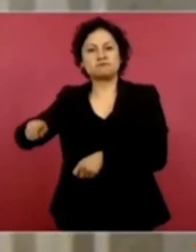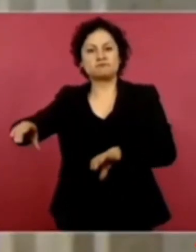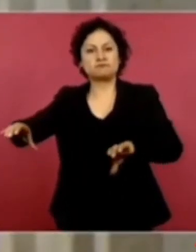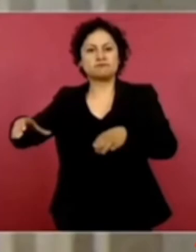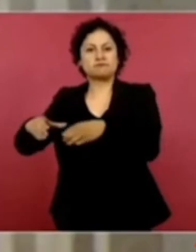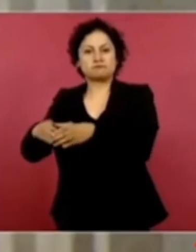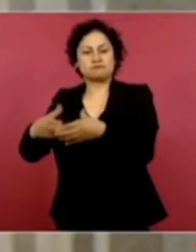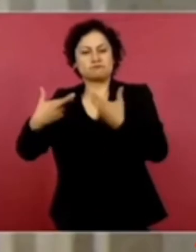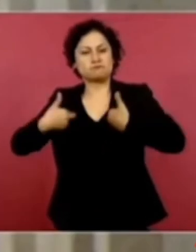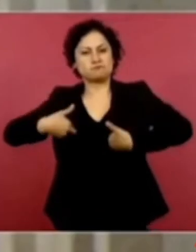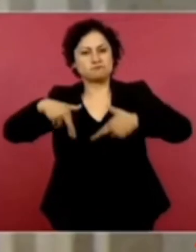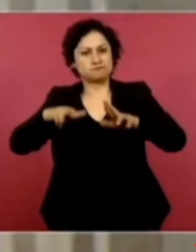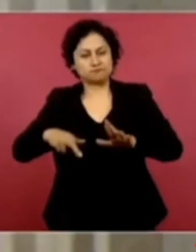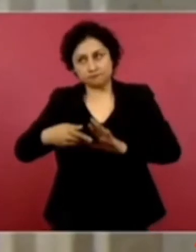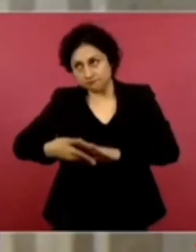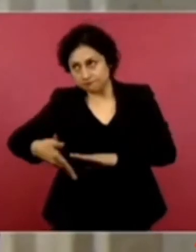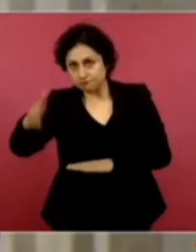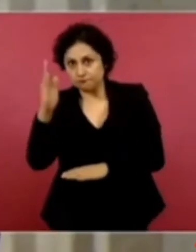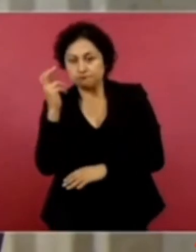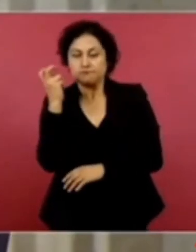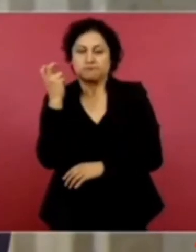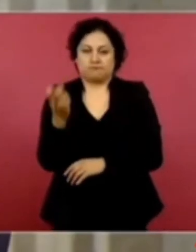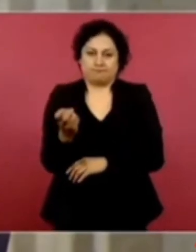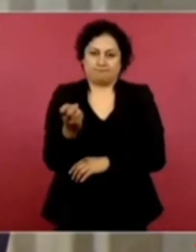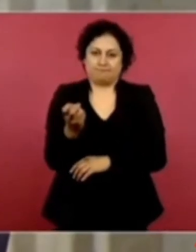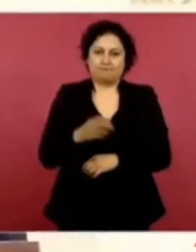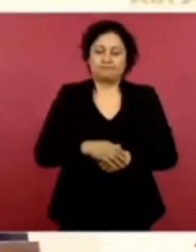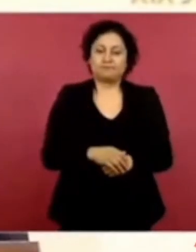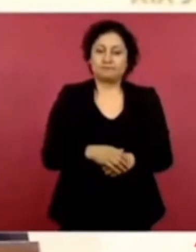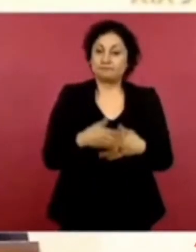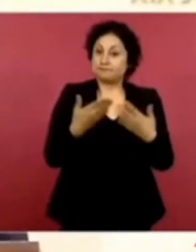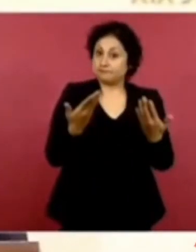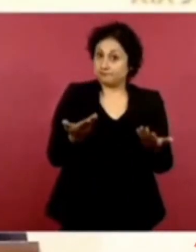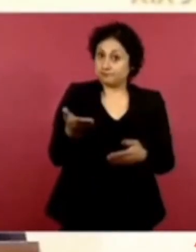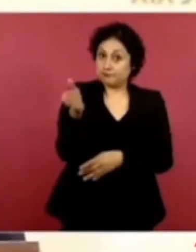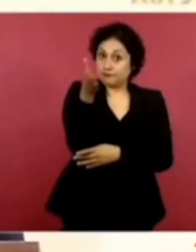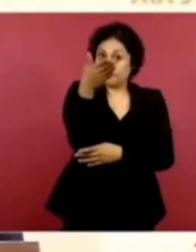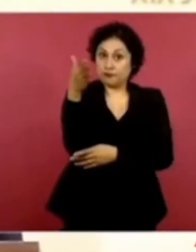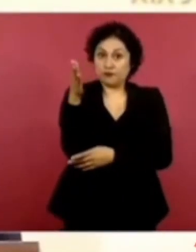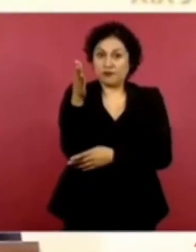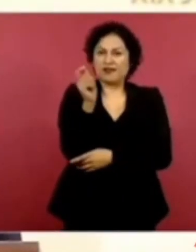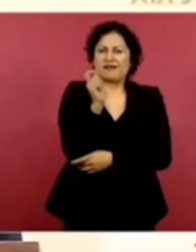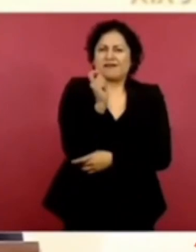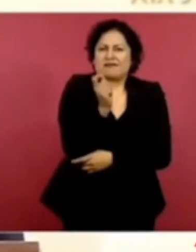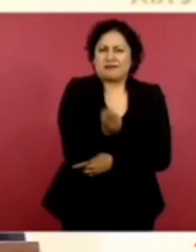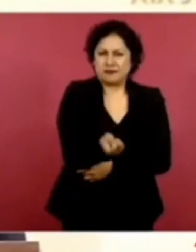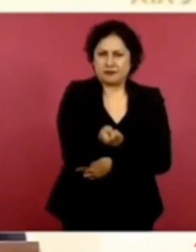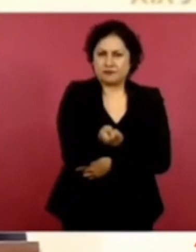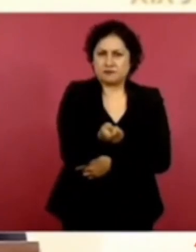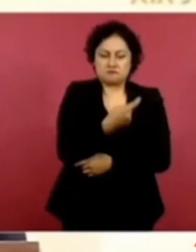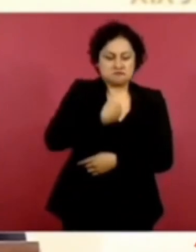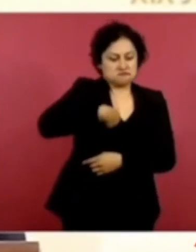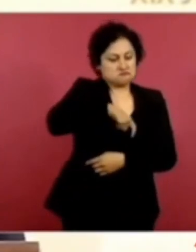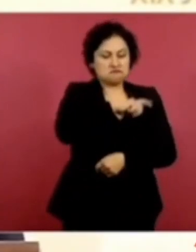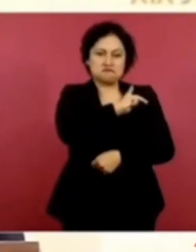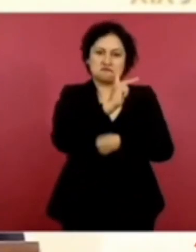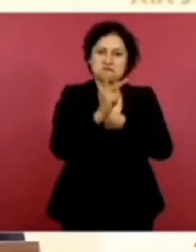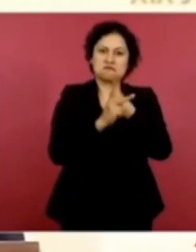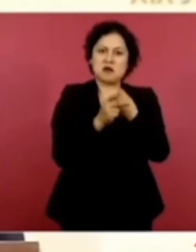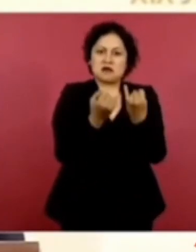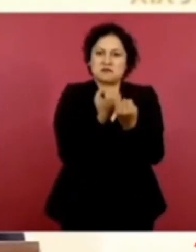o instituciones. La bandera simboliza nuestra independencia, nuestro